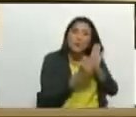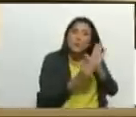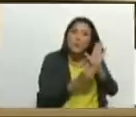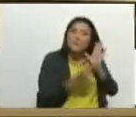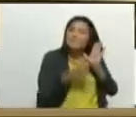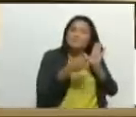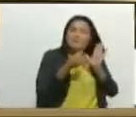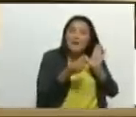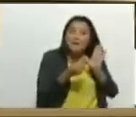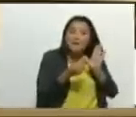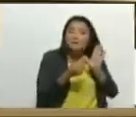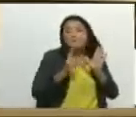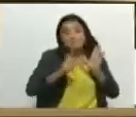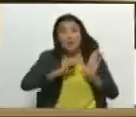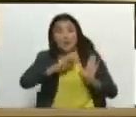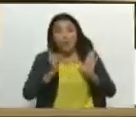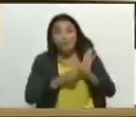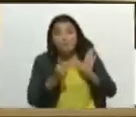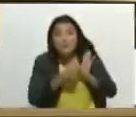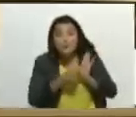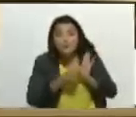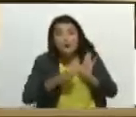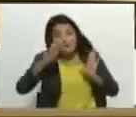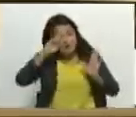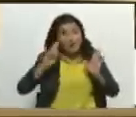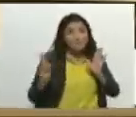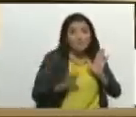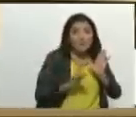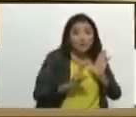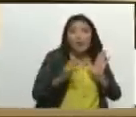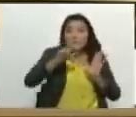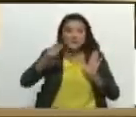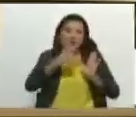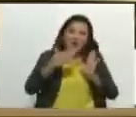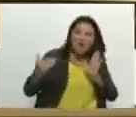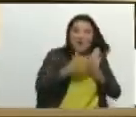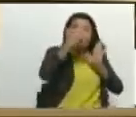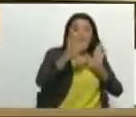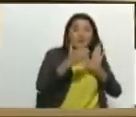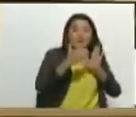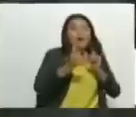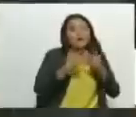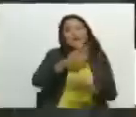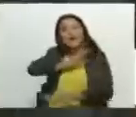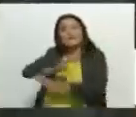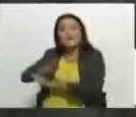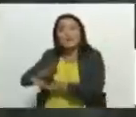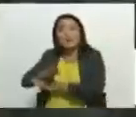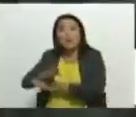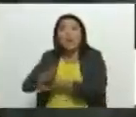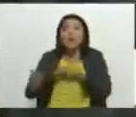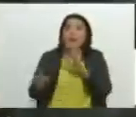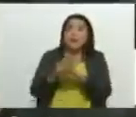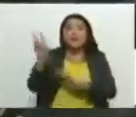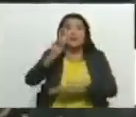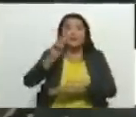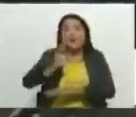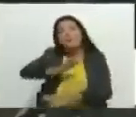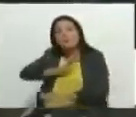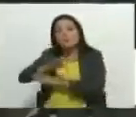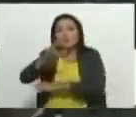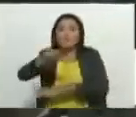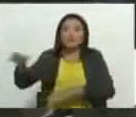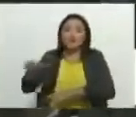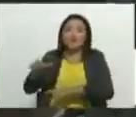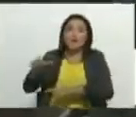para hacerlos respetar y para que caiga todo el rigor de las leyes de la República sobre